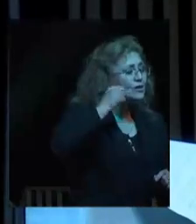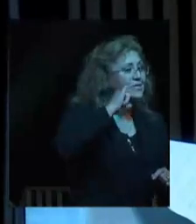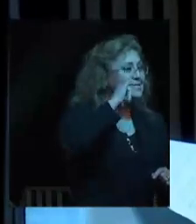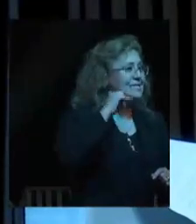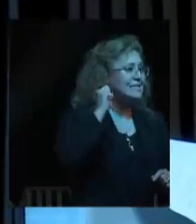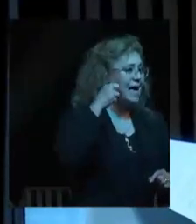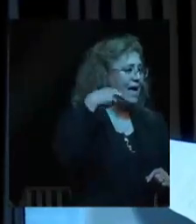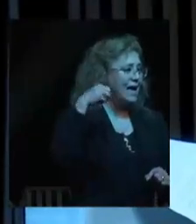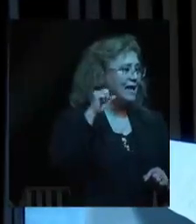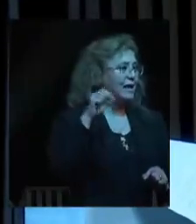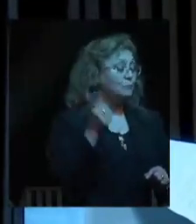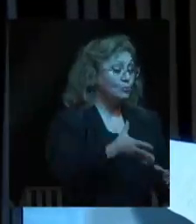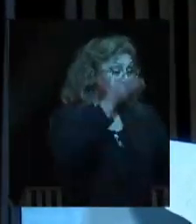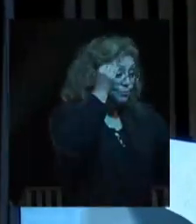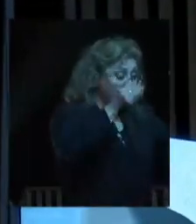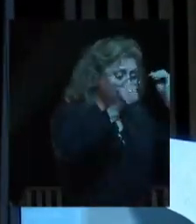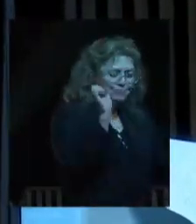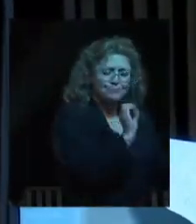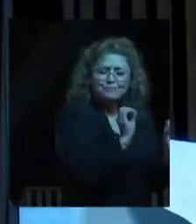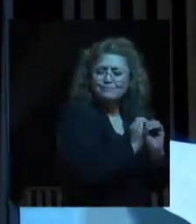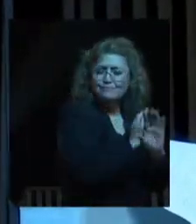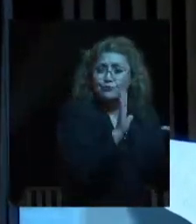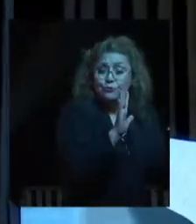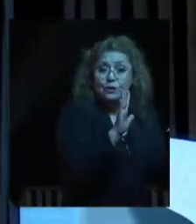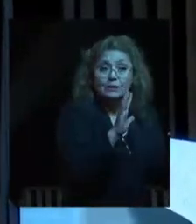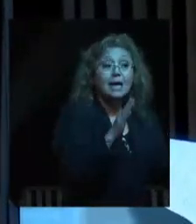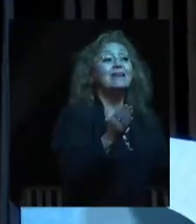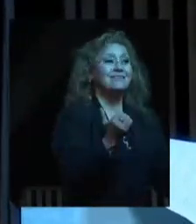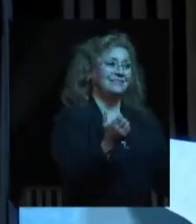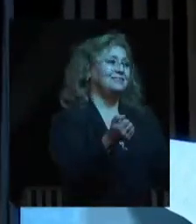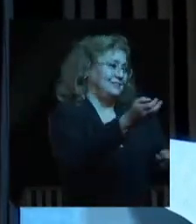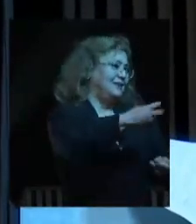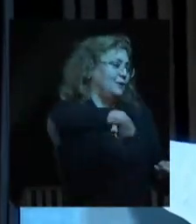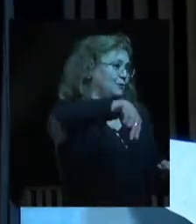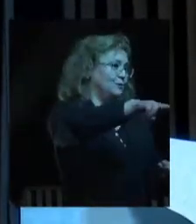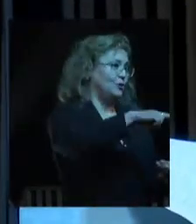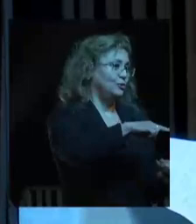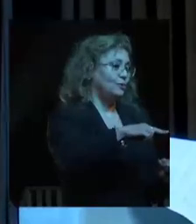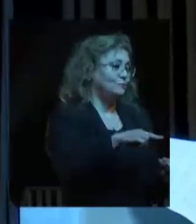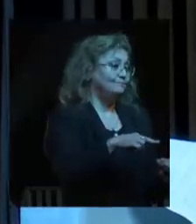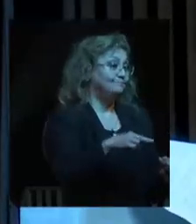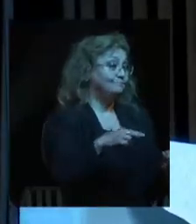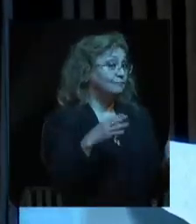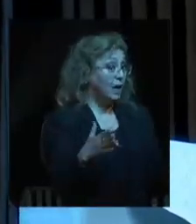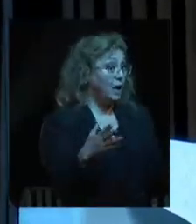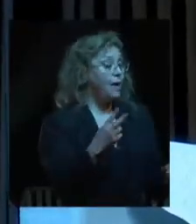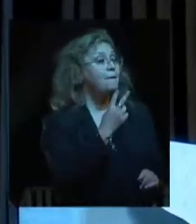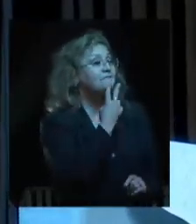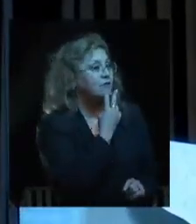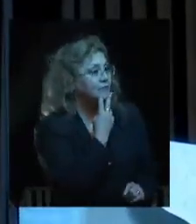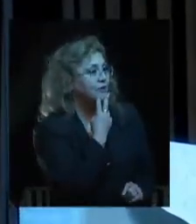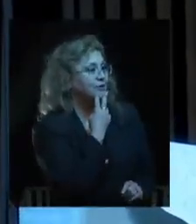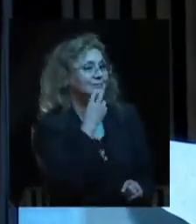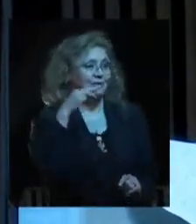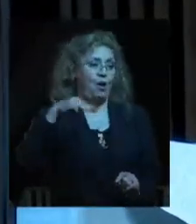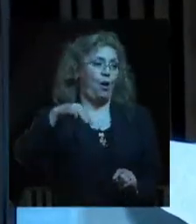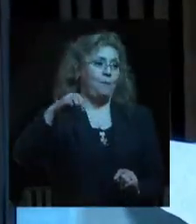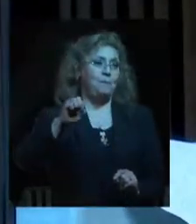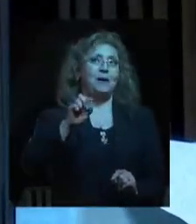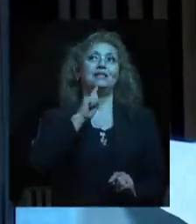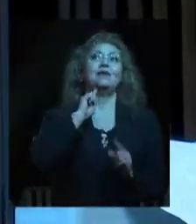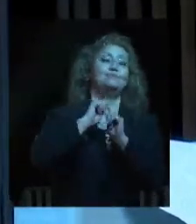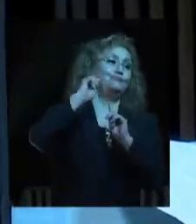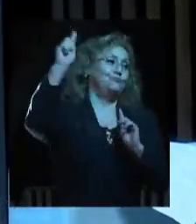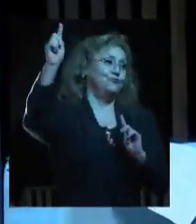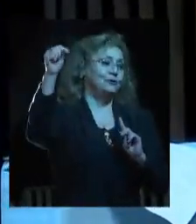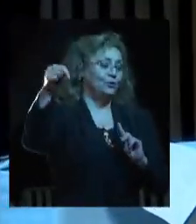cosas extraordinarias que las vamos a necesitar para poder vivir en Marte. Y entonces a mí